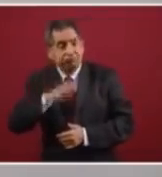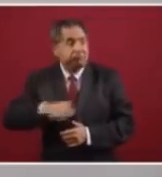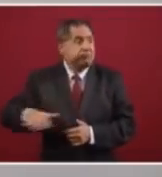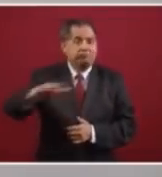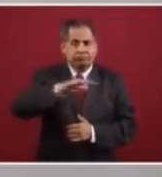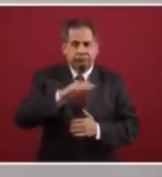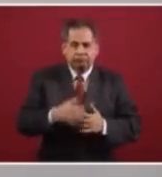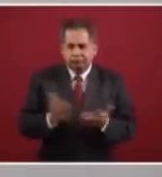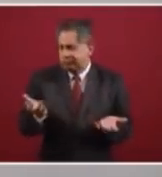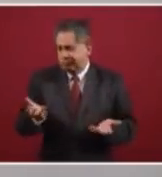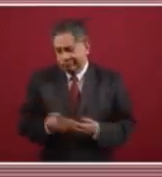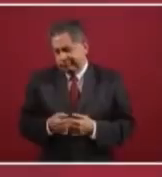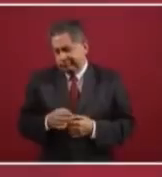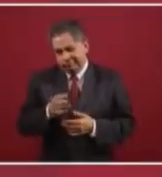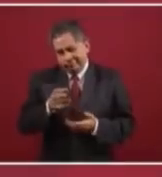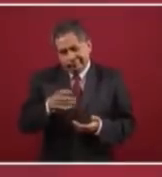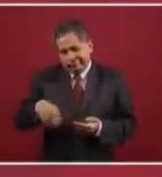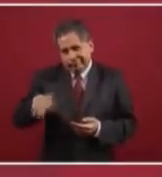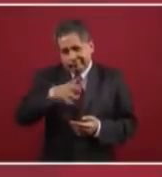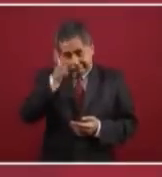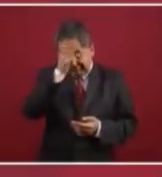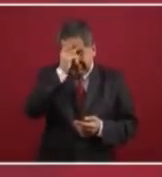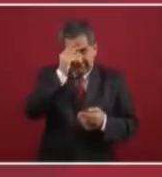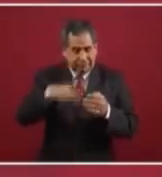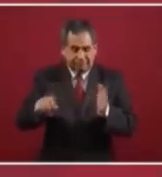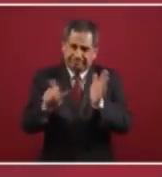Esa es una lección.